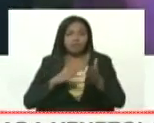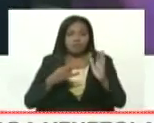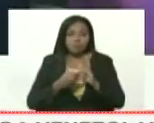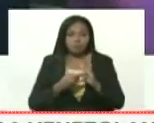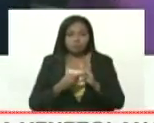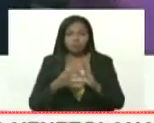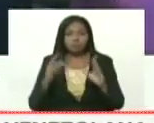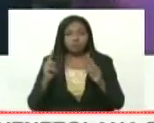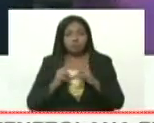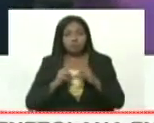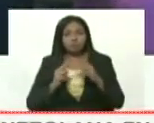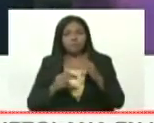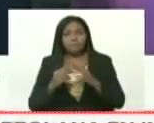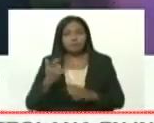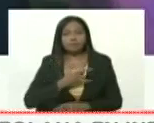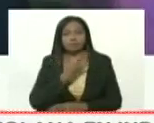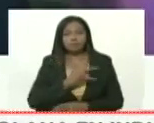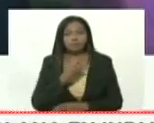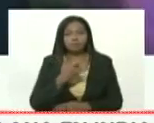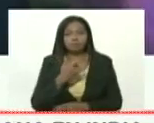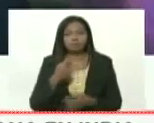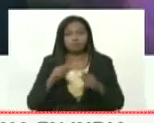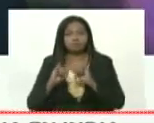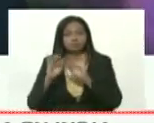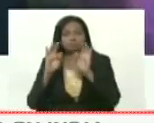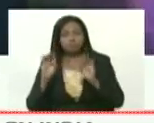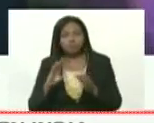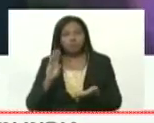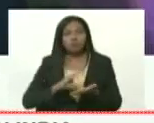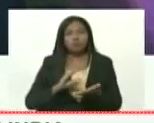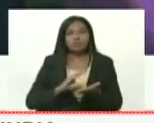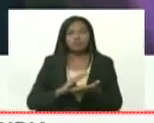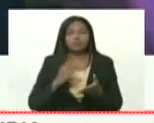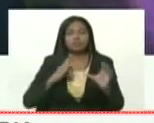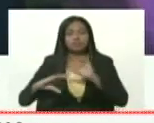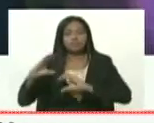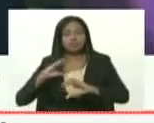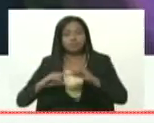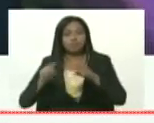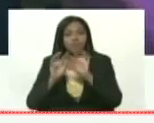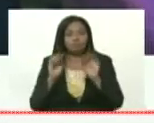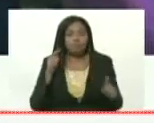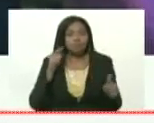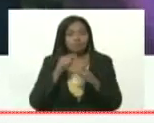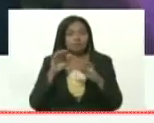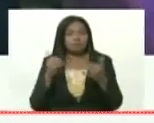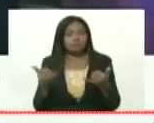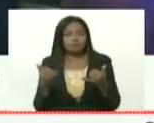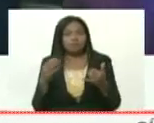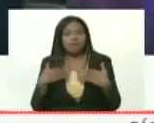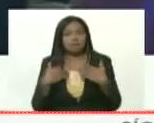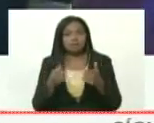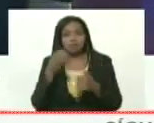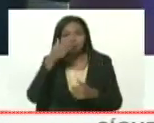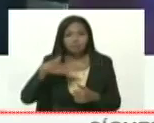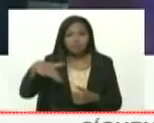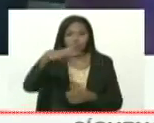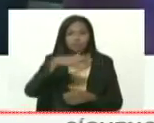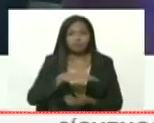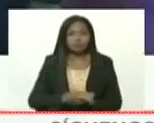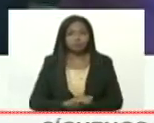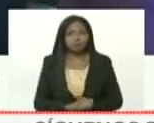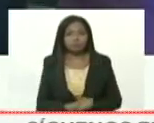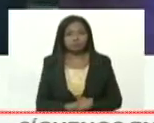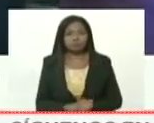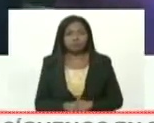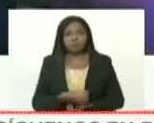del conocimiento de las universidades, las academias, los centros científicos, directamente a la salud del pueblo.